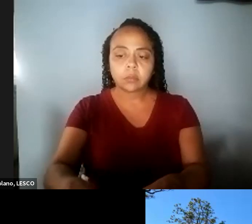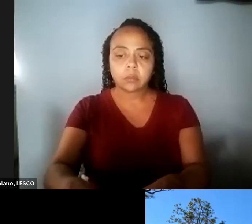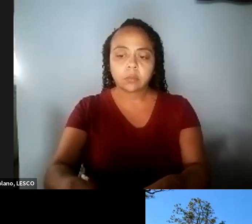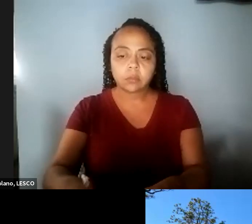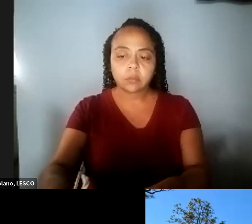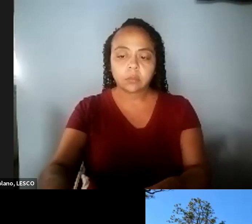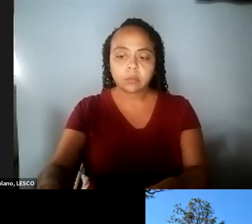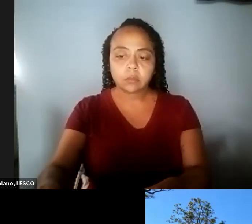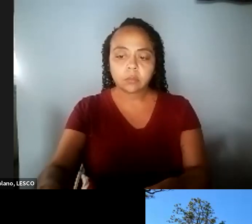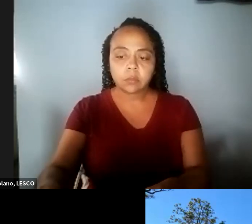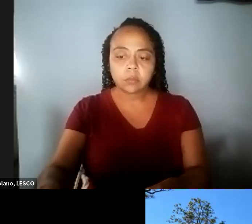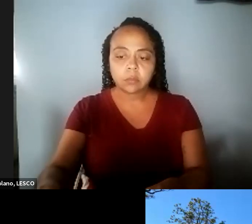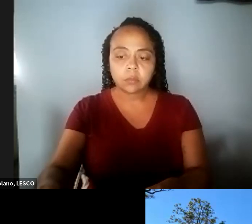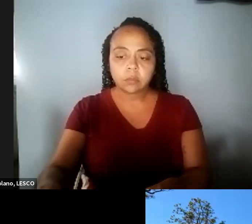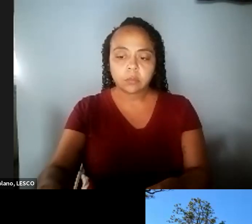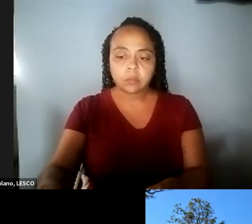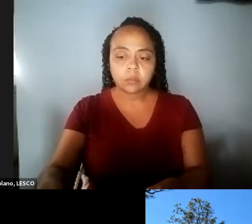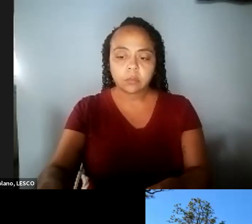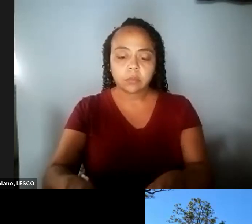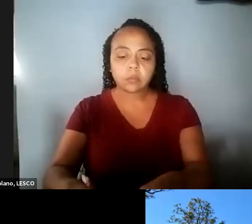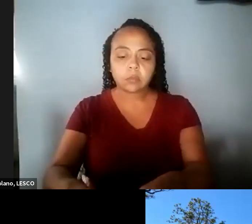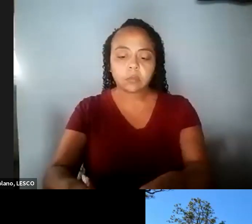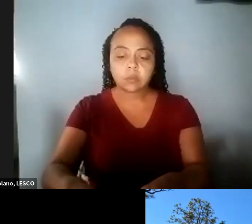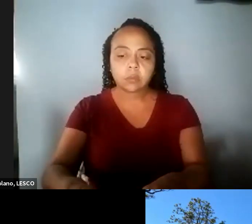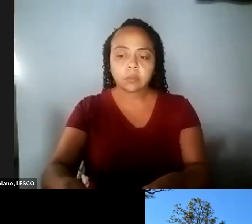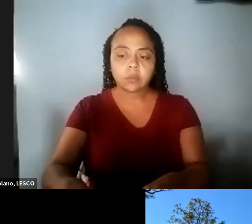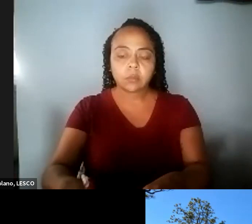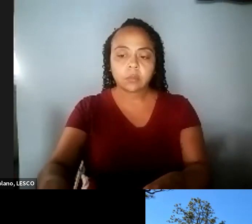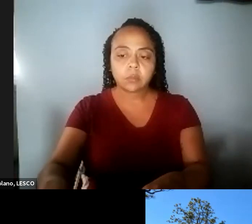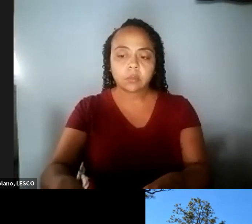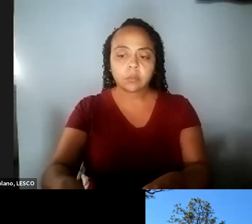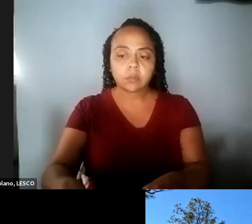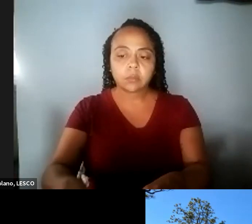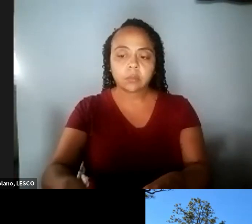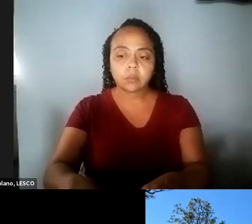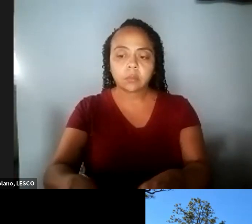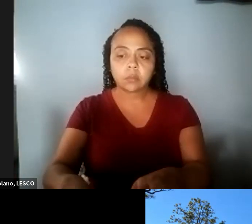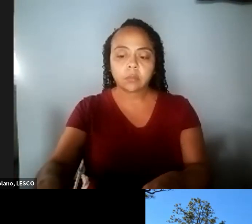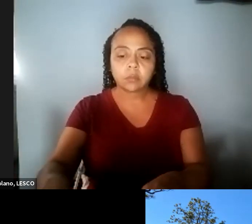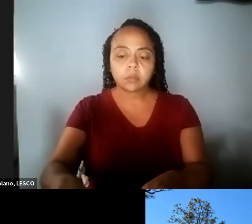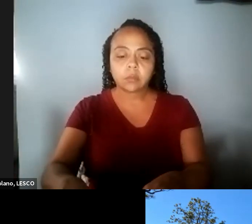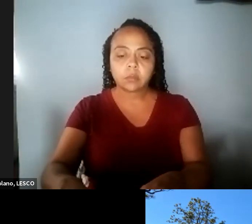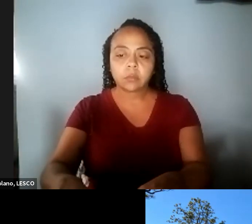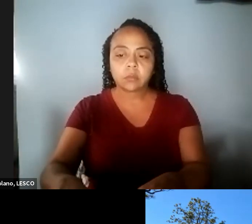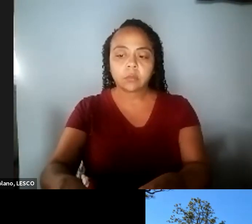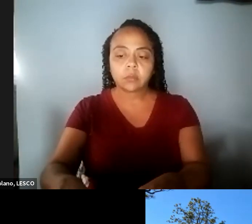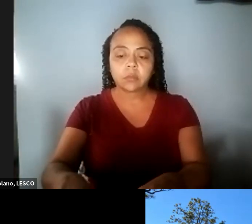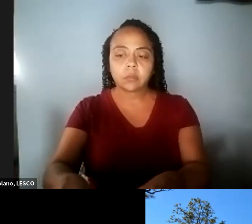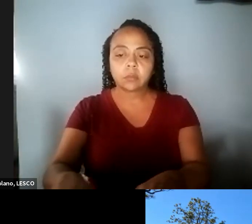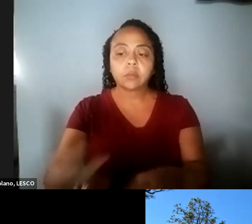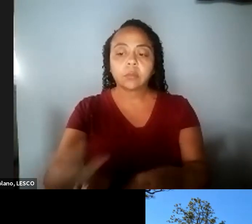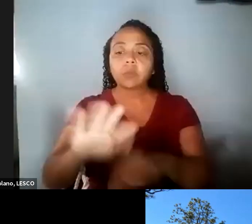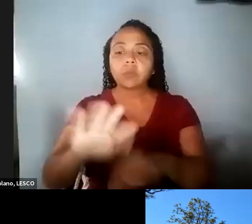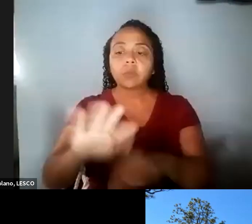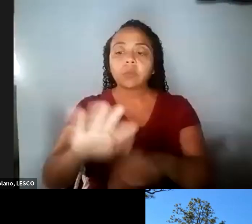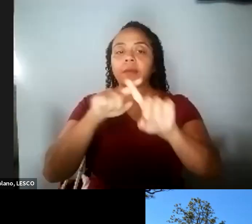producción por entes gracia la red diferentes john's wood impactos y laborales y